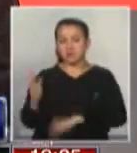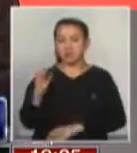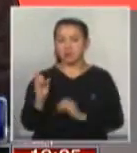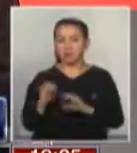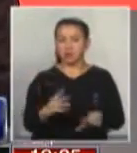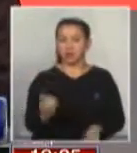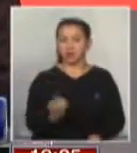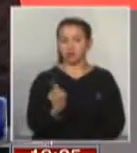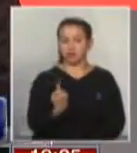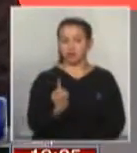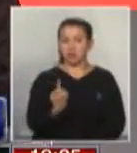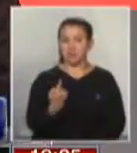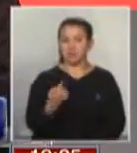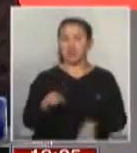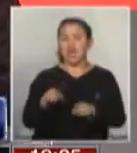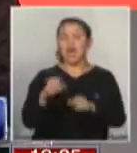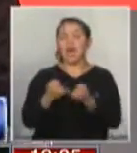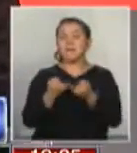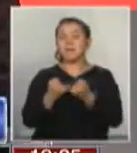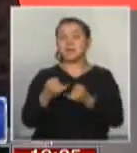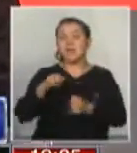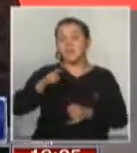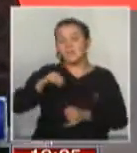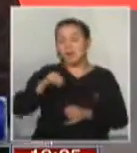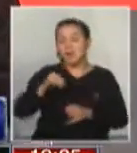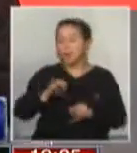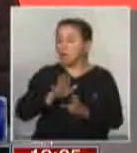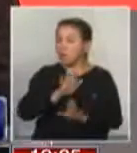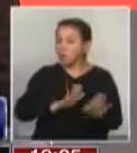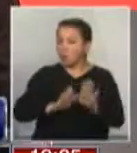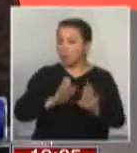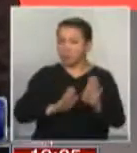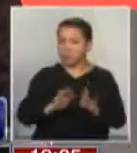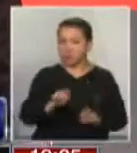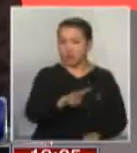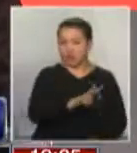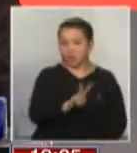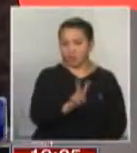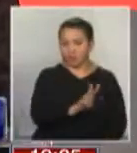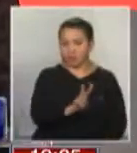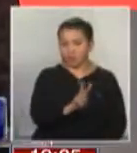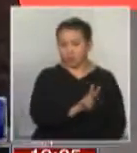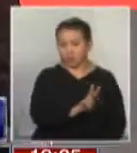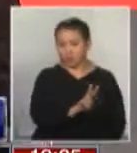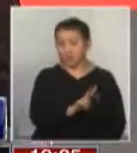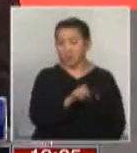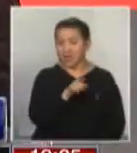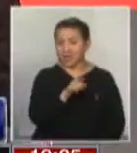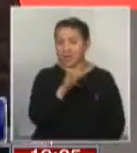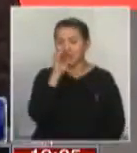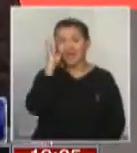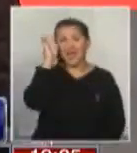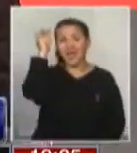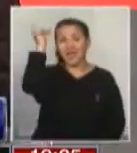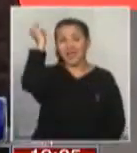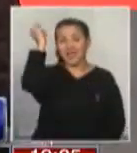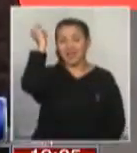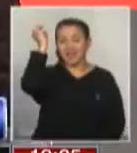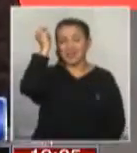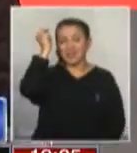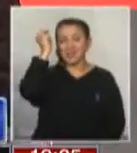por una especie de amiga de la madre entonces hay mucho abandono en la historia personal de modiano y de ahí su de alguna